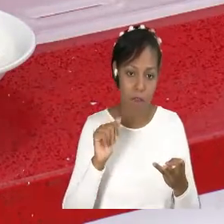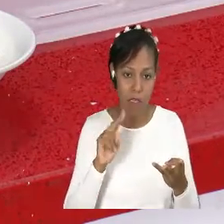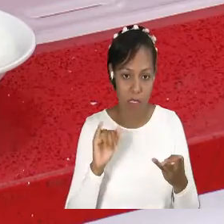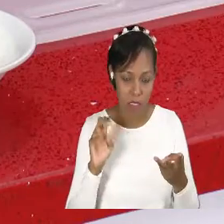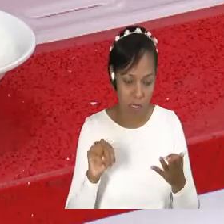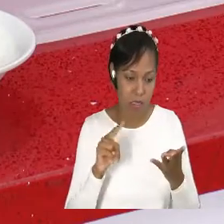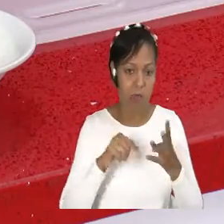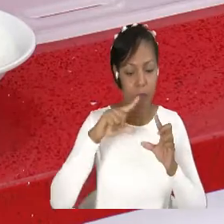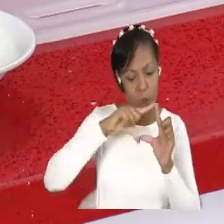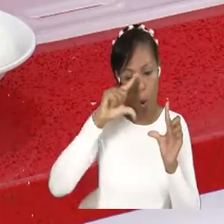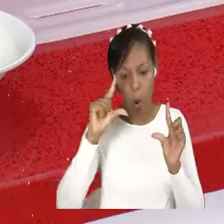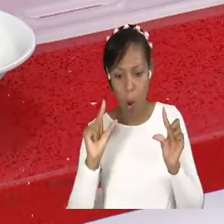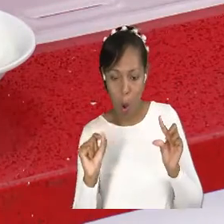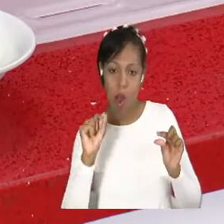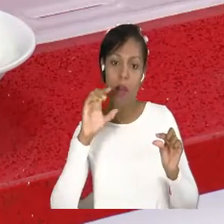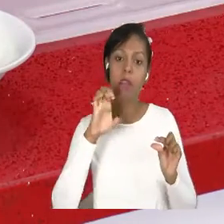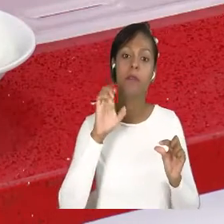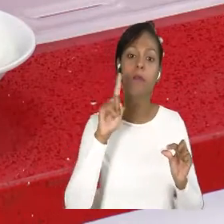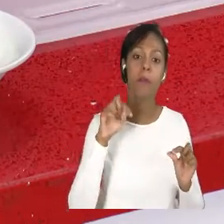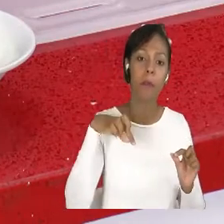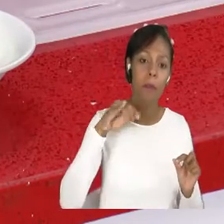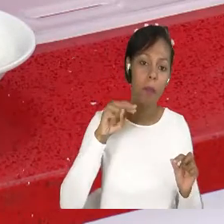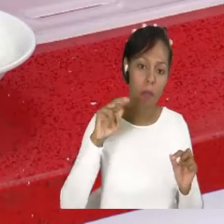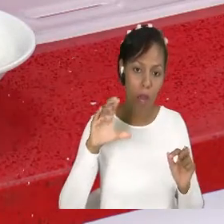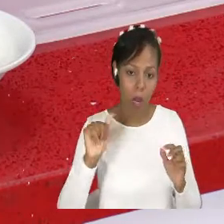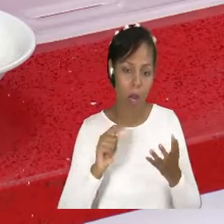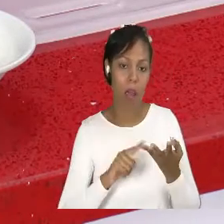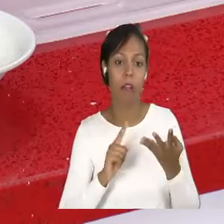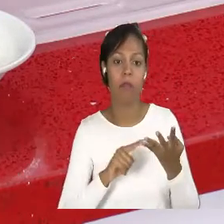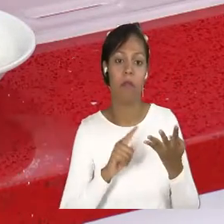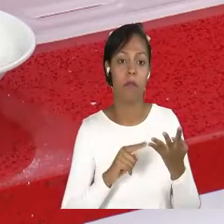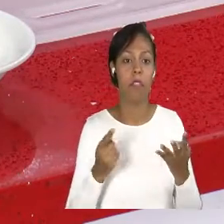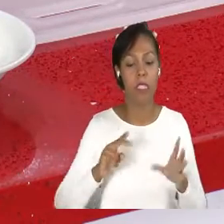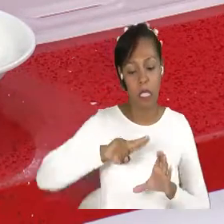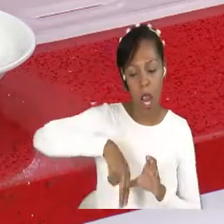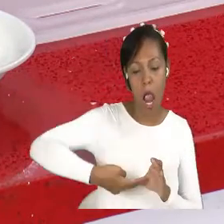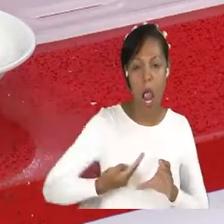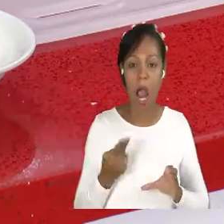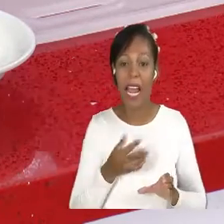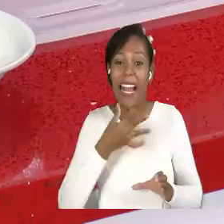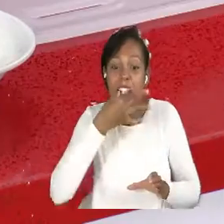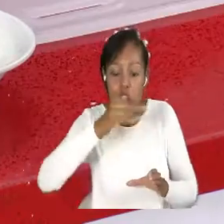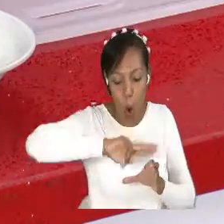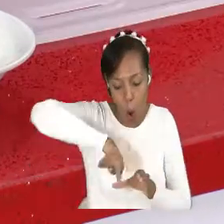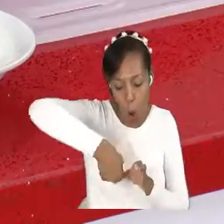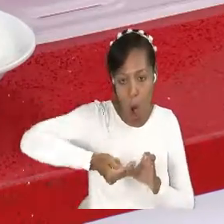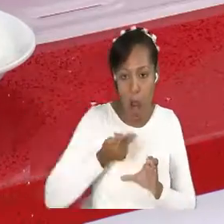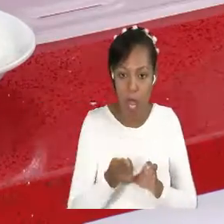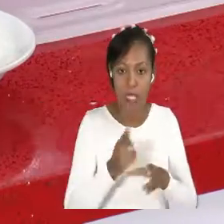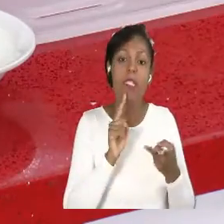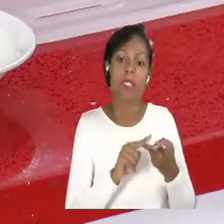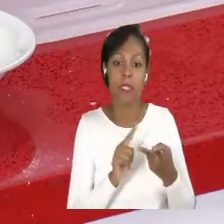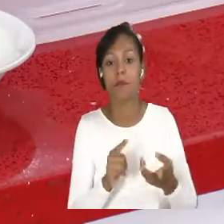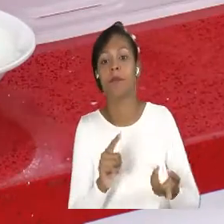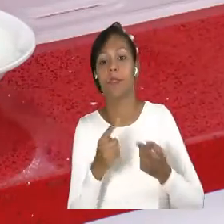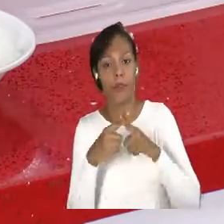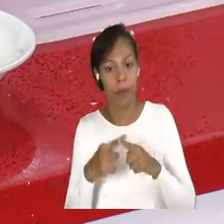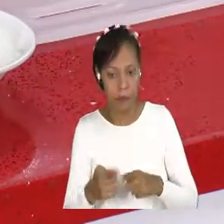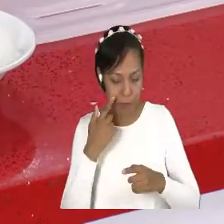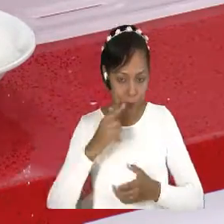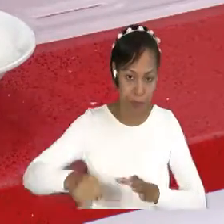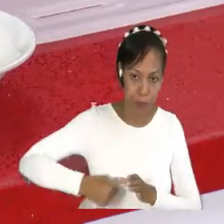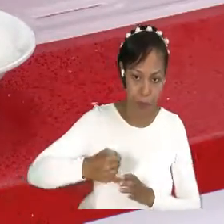y cilantro. La idea es que vamos a grillar las piñas y el calabacín, es algo diferente. Bueno, forma de comer diferente la